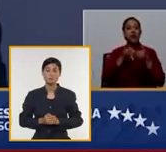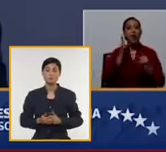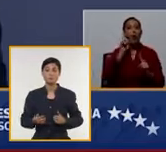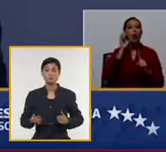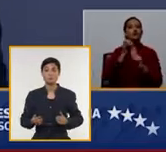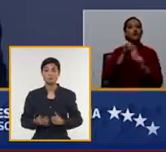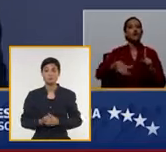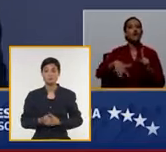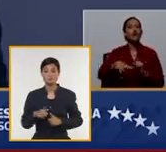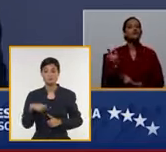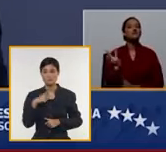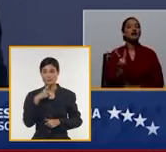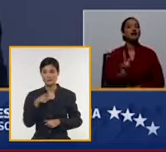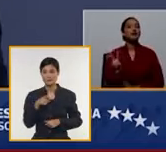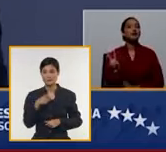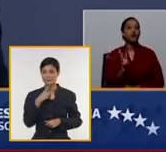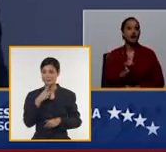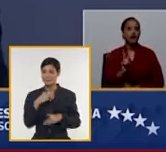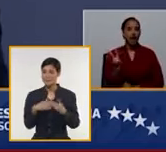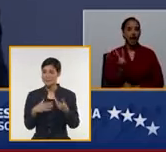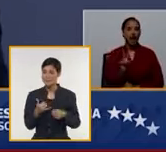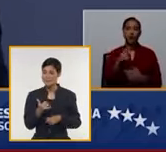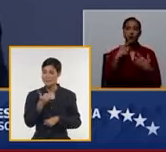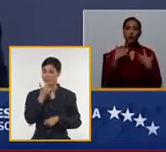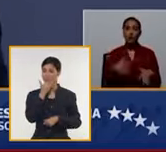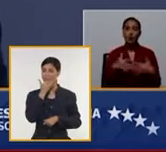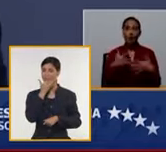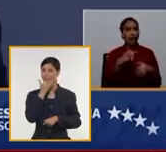Es una amenaza extravagante,